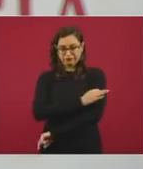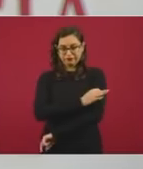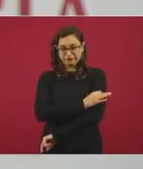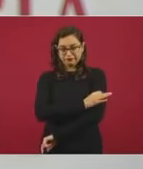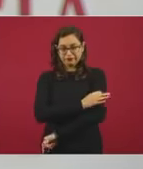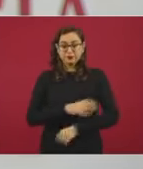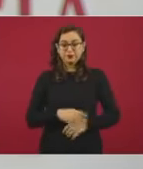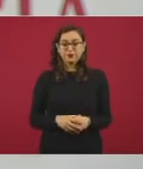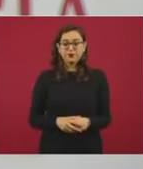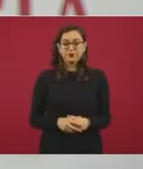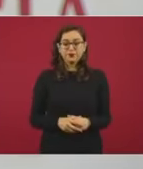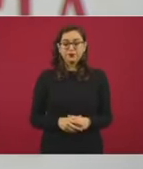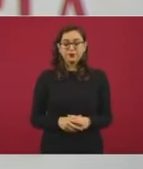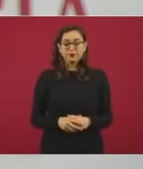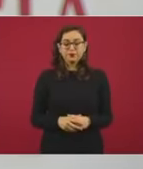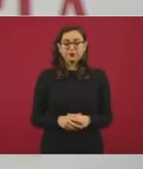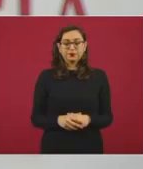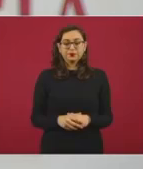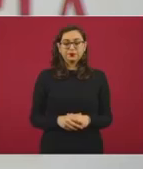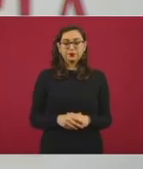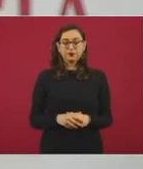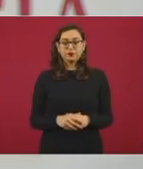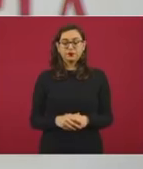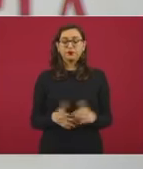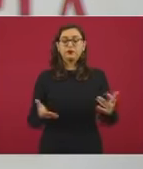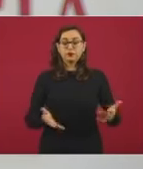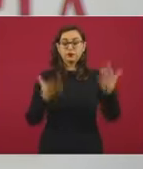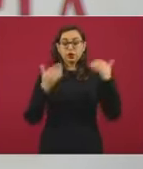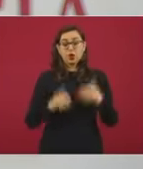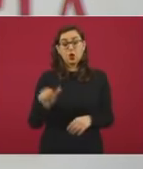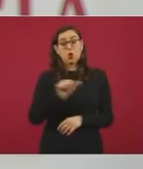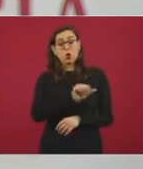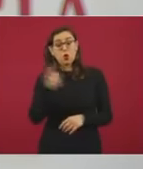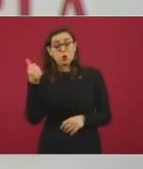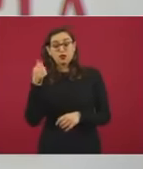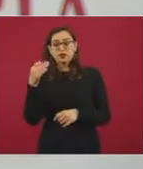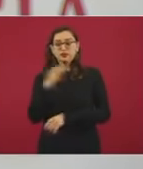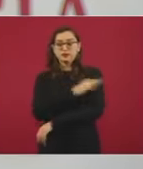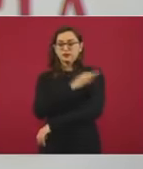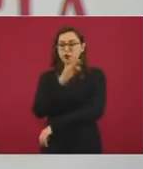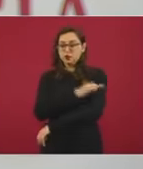Después pasaríamos a los estudios fase 3 en México, que es importante tenerlo presente.